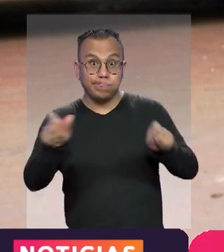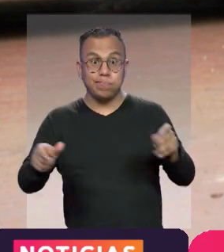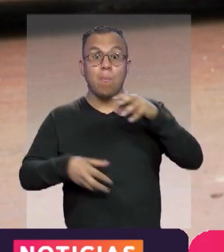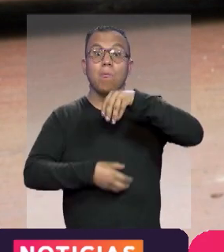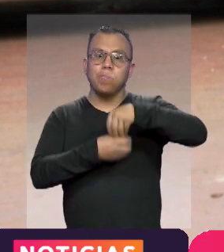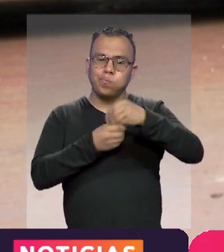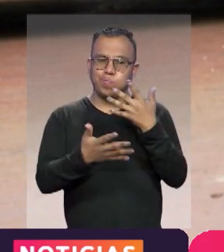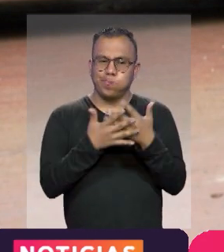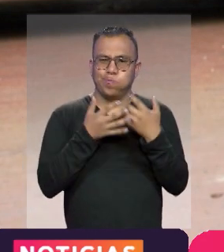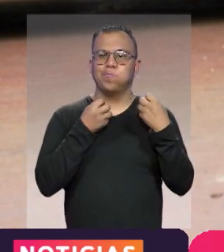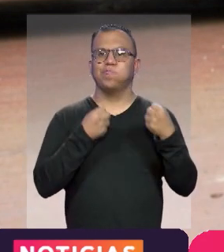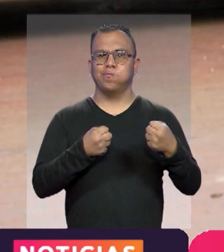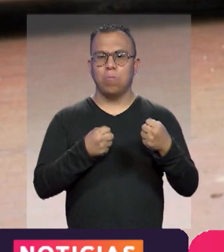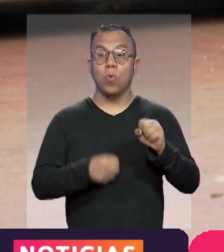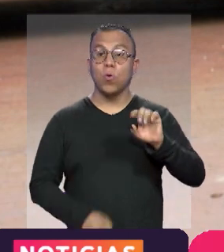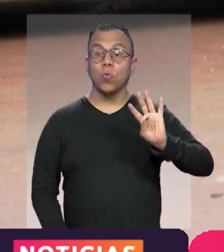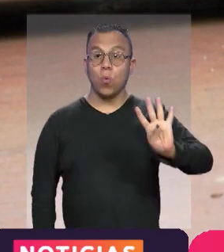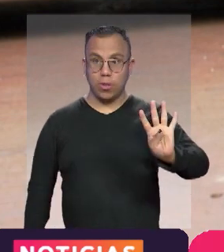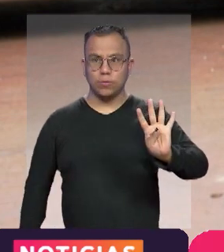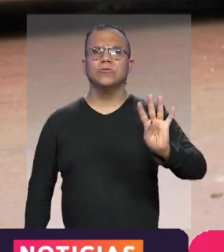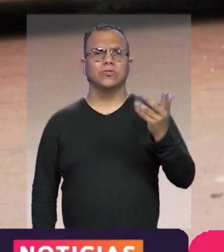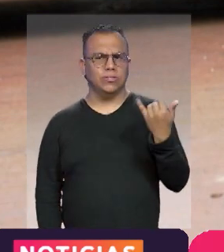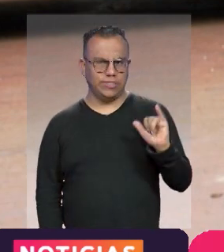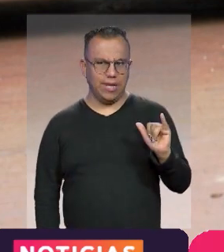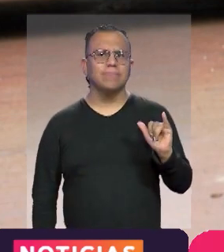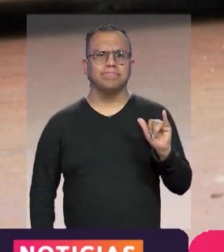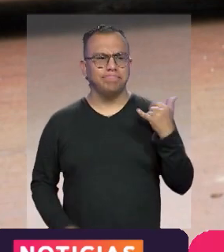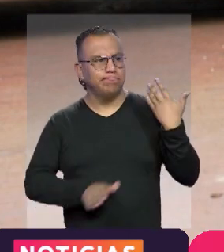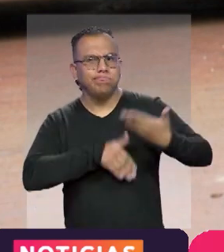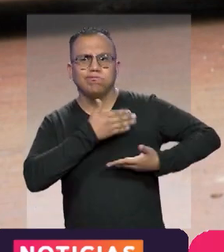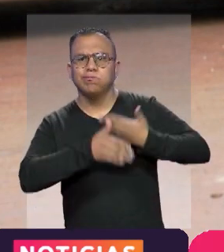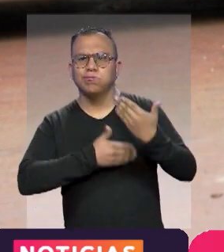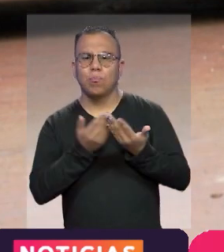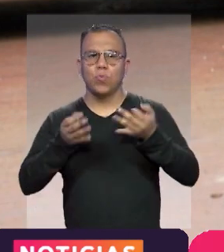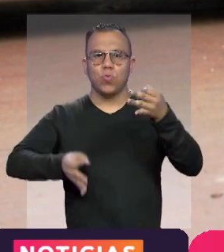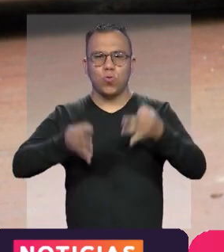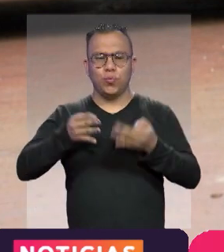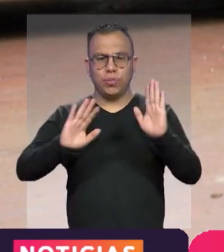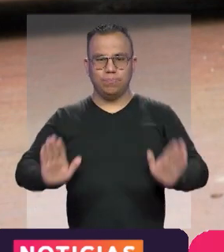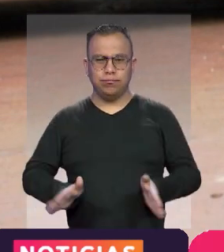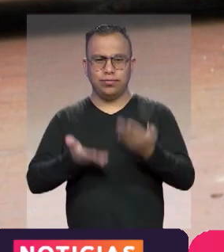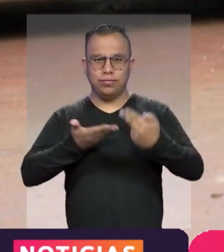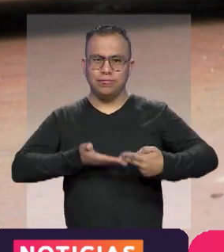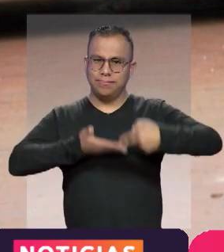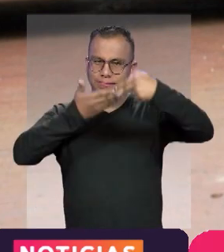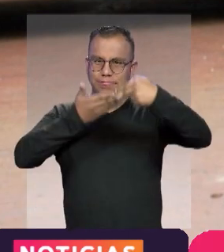de la libertad. Cuatro de ellos ya han entrado en este programa de justicia restaurativa.